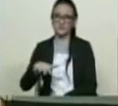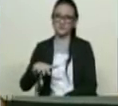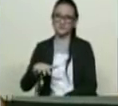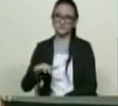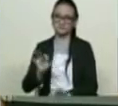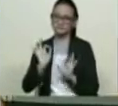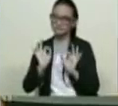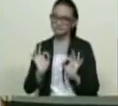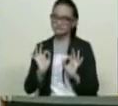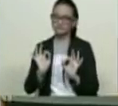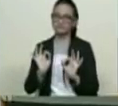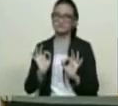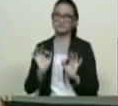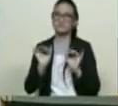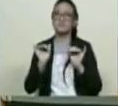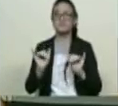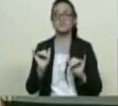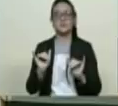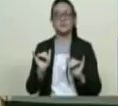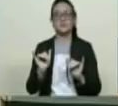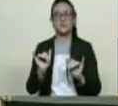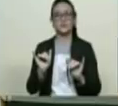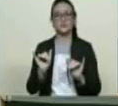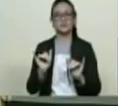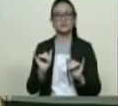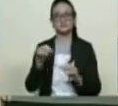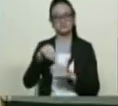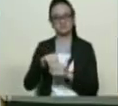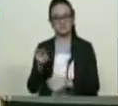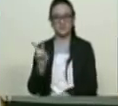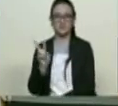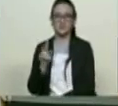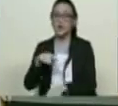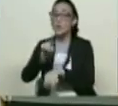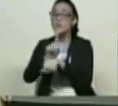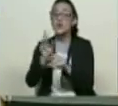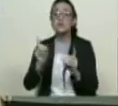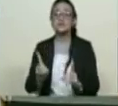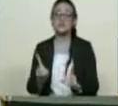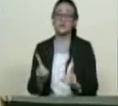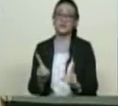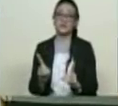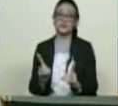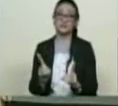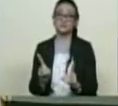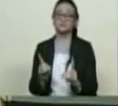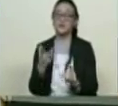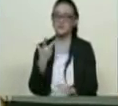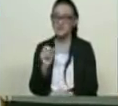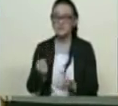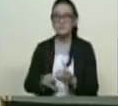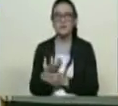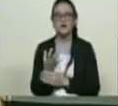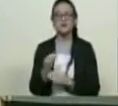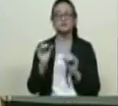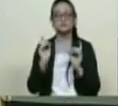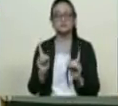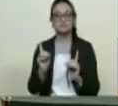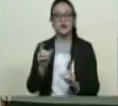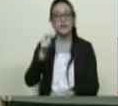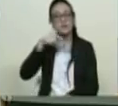soberano pueblo de la República Bolivariana de Venezuela. Es el único que decide aquí. Y el 20 de mayo el pueblo va a